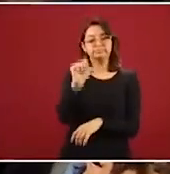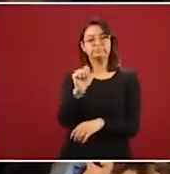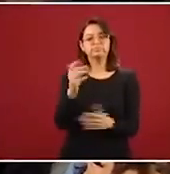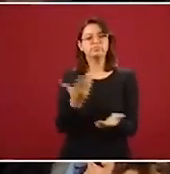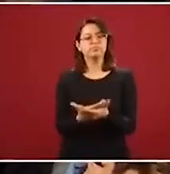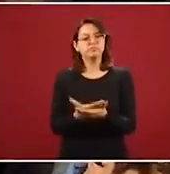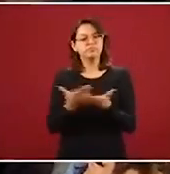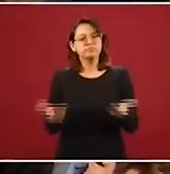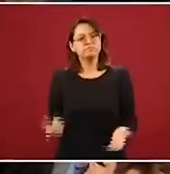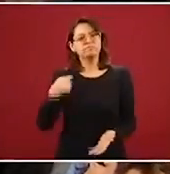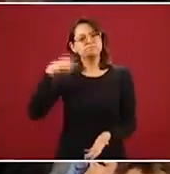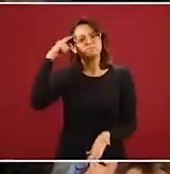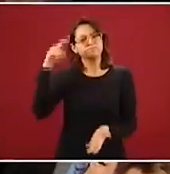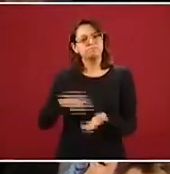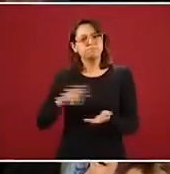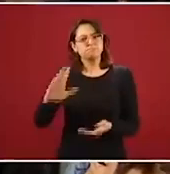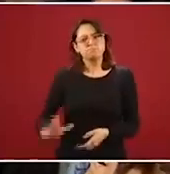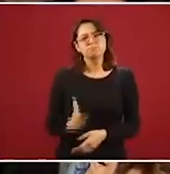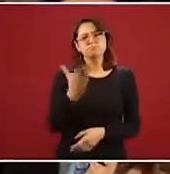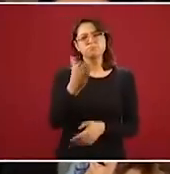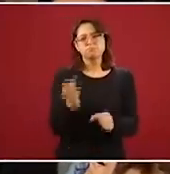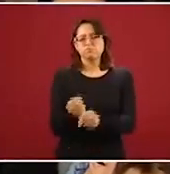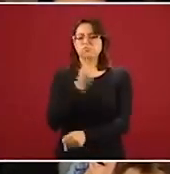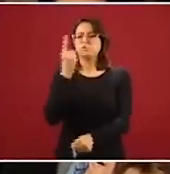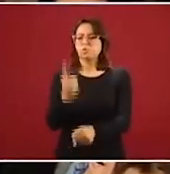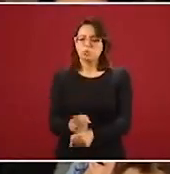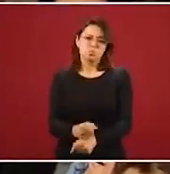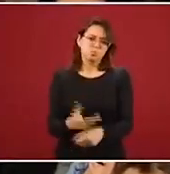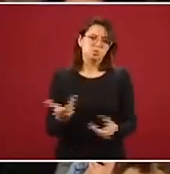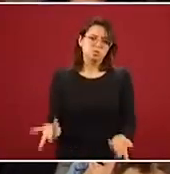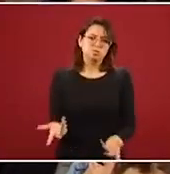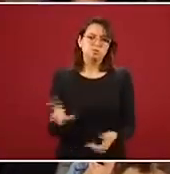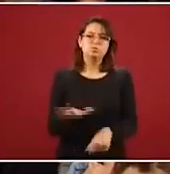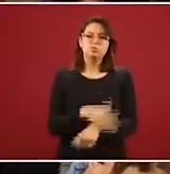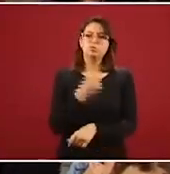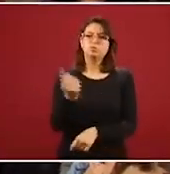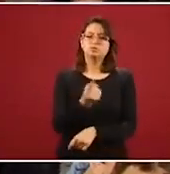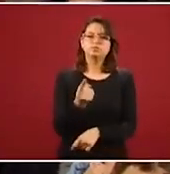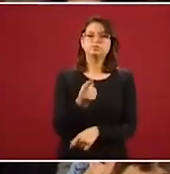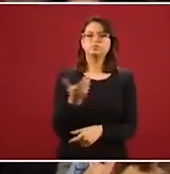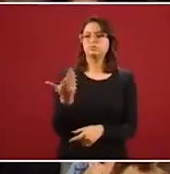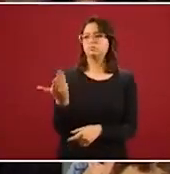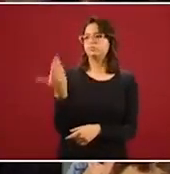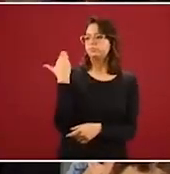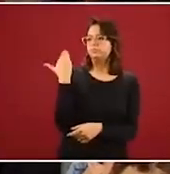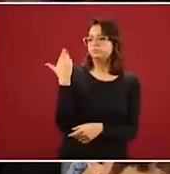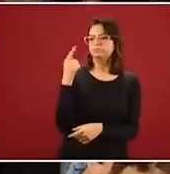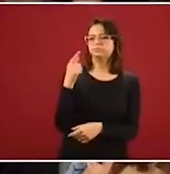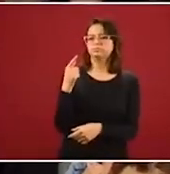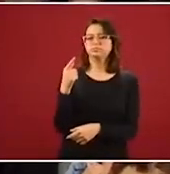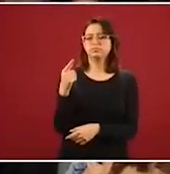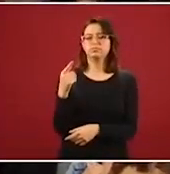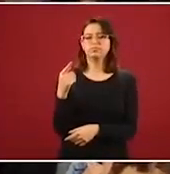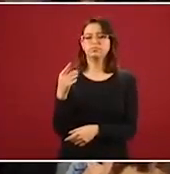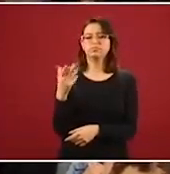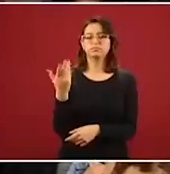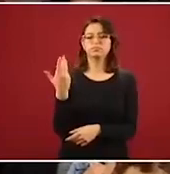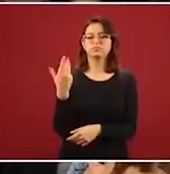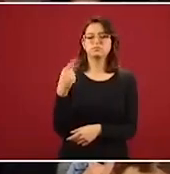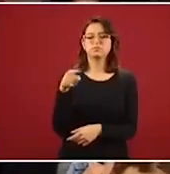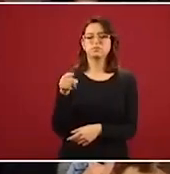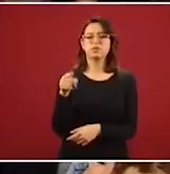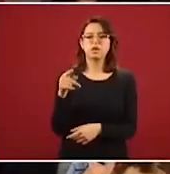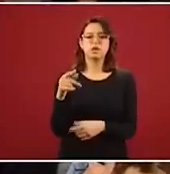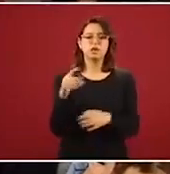oportunidad, presidente. Se reunió hace unos días con los empresarios para tocar un avión, perdón, para tocar un tema